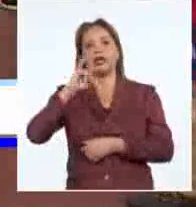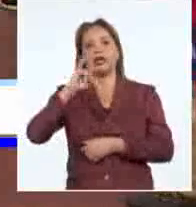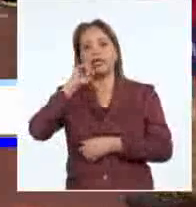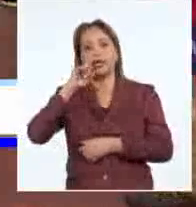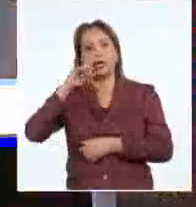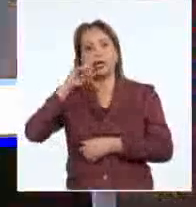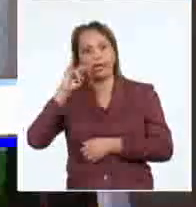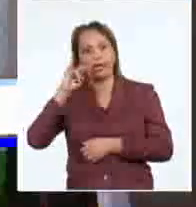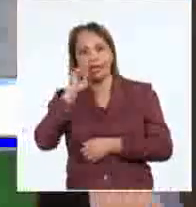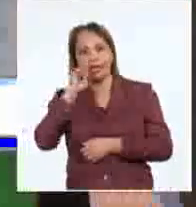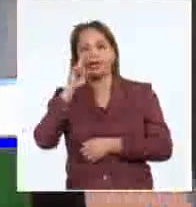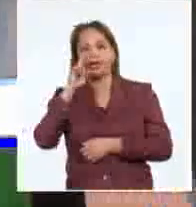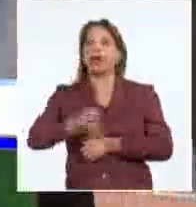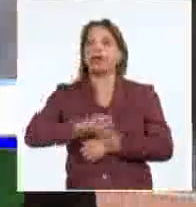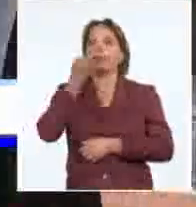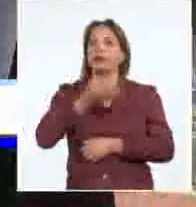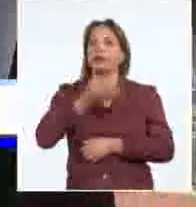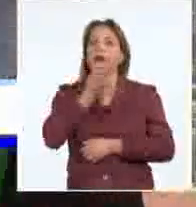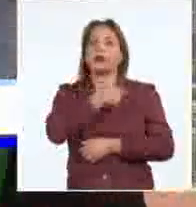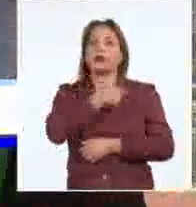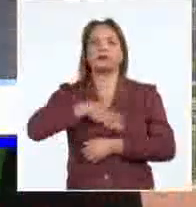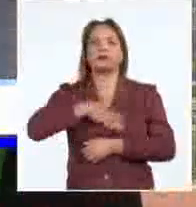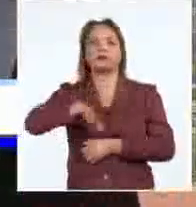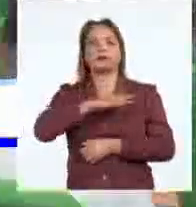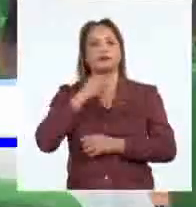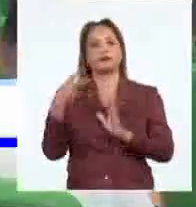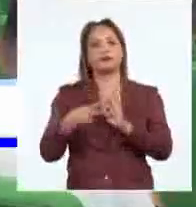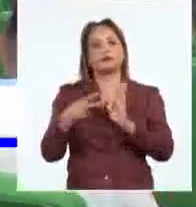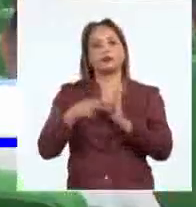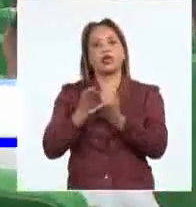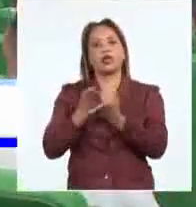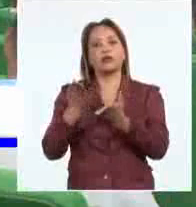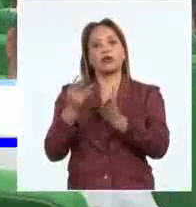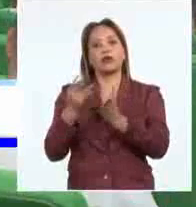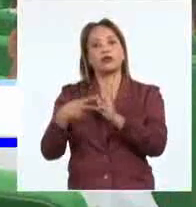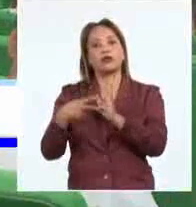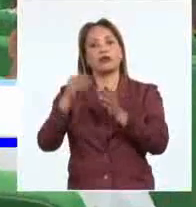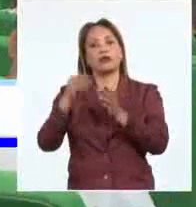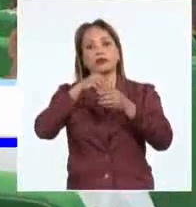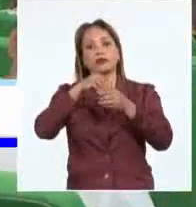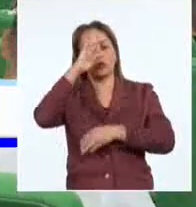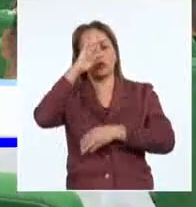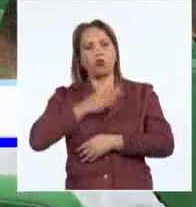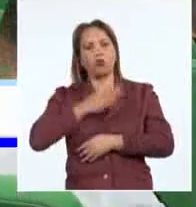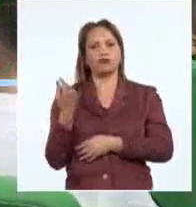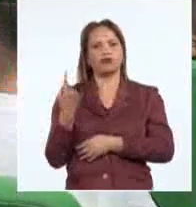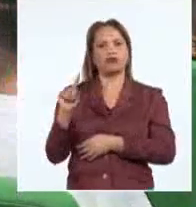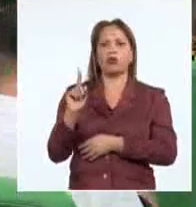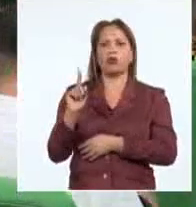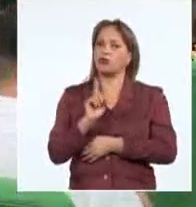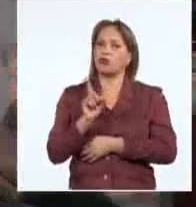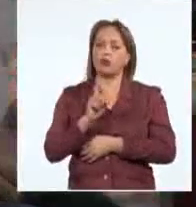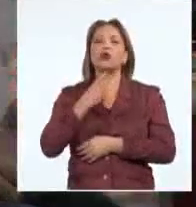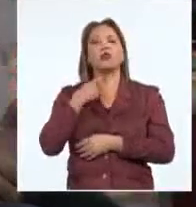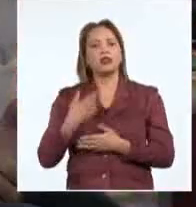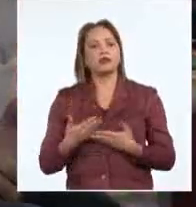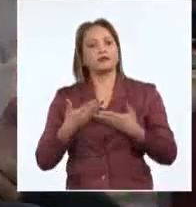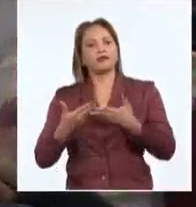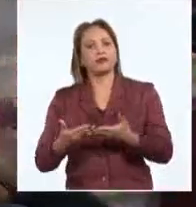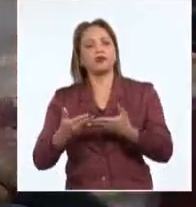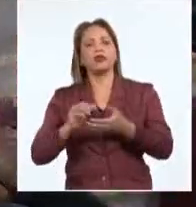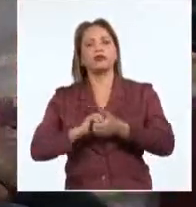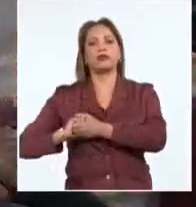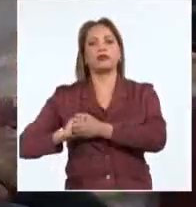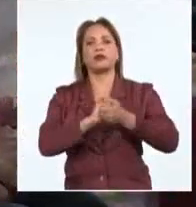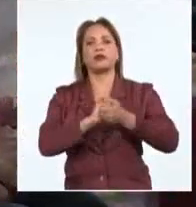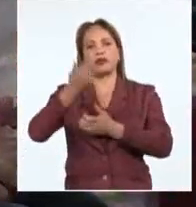García, resaltó que el pueblo de Siria y los estudiantes de esa nación en Cuba no están solos, pues cuentan con la solidaridad del pueblo